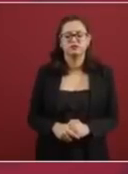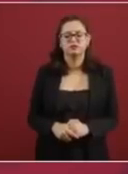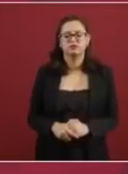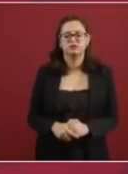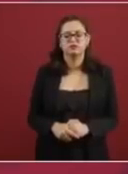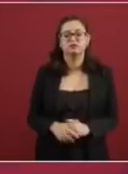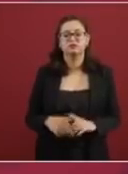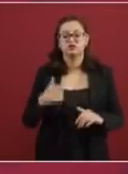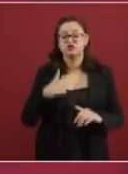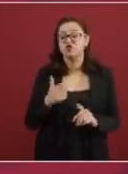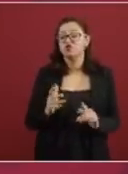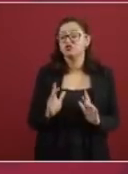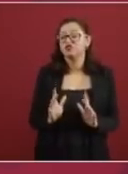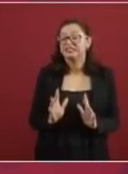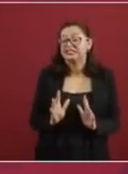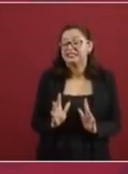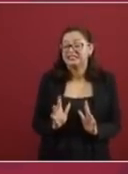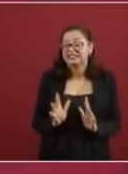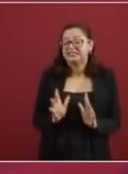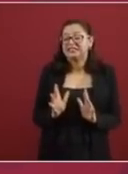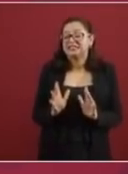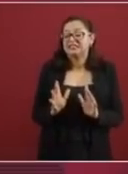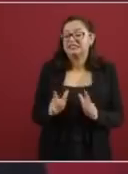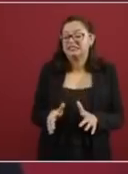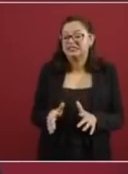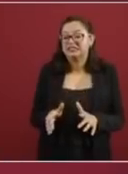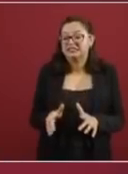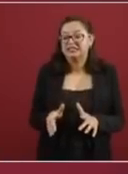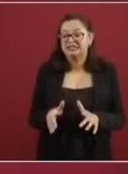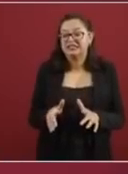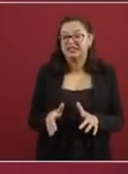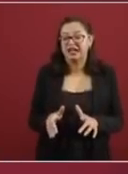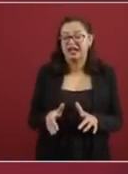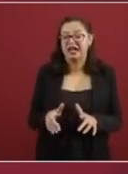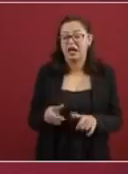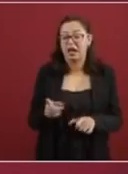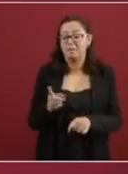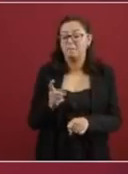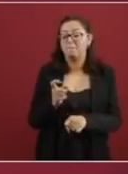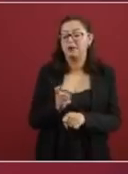en primera fila porque quiero ver las elecciones